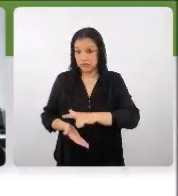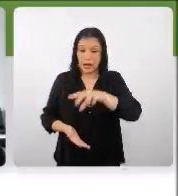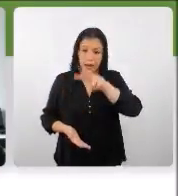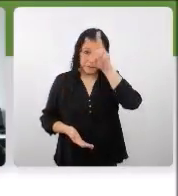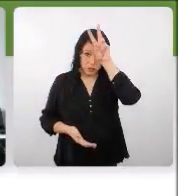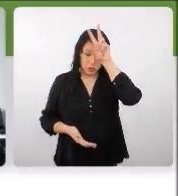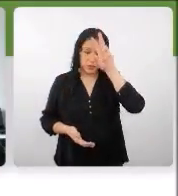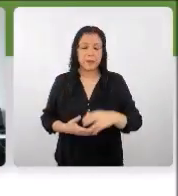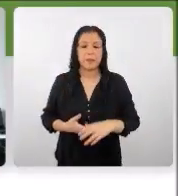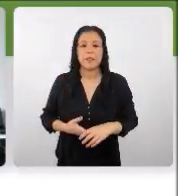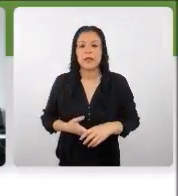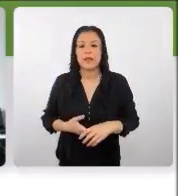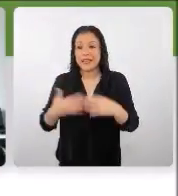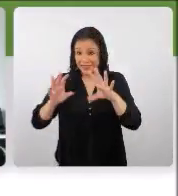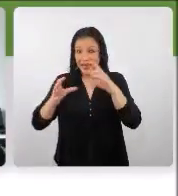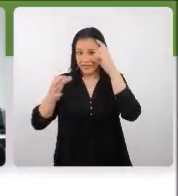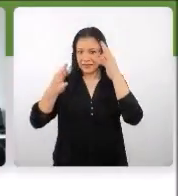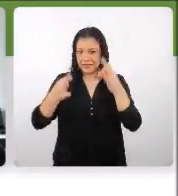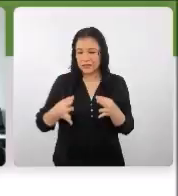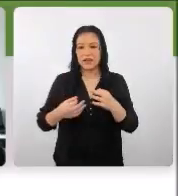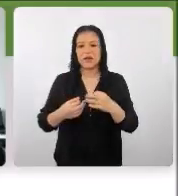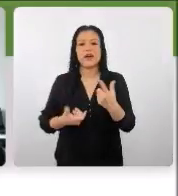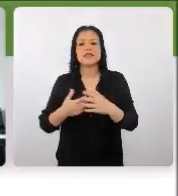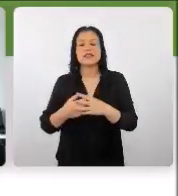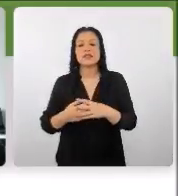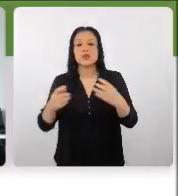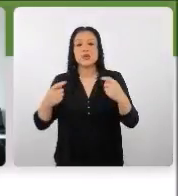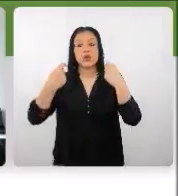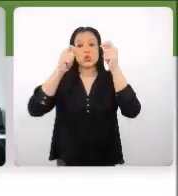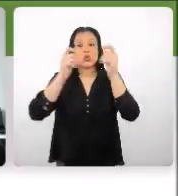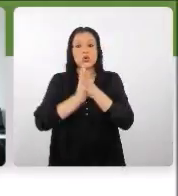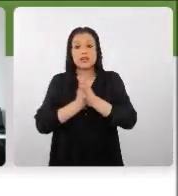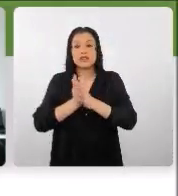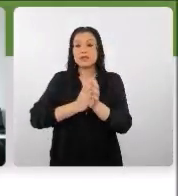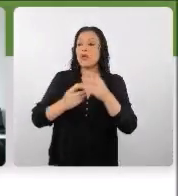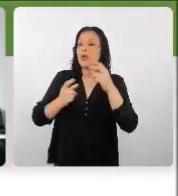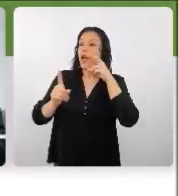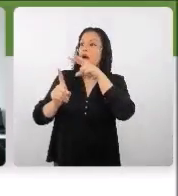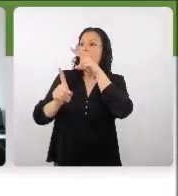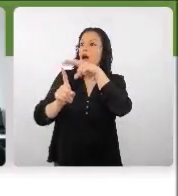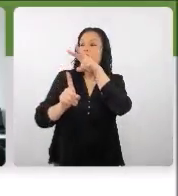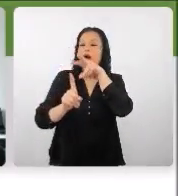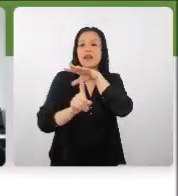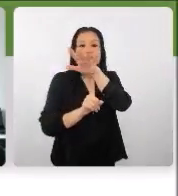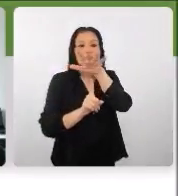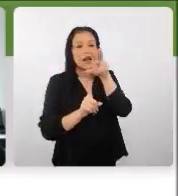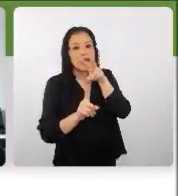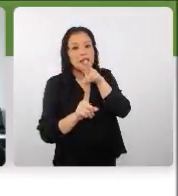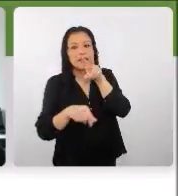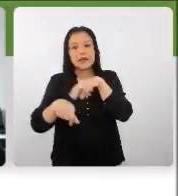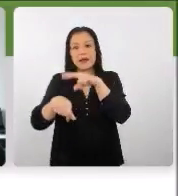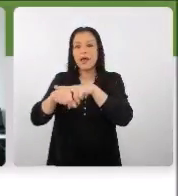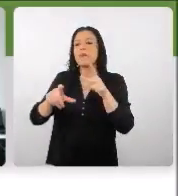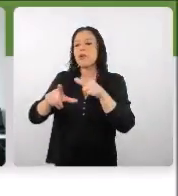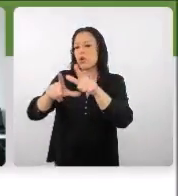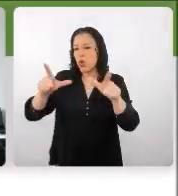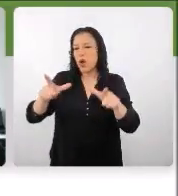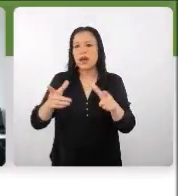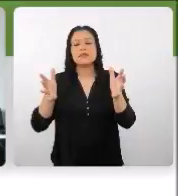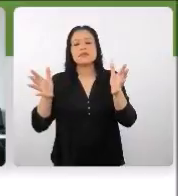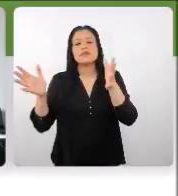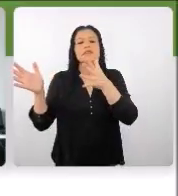verde, es turismo de naturaleza, el que está priorizando ahorita por el tema de los espacios al aire